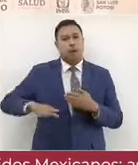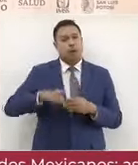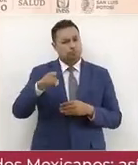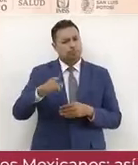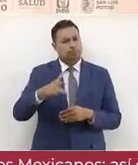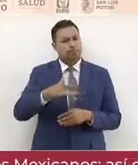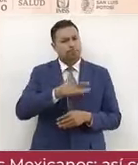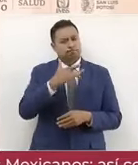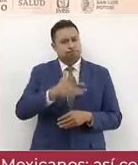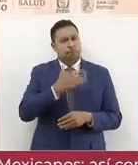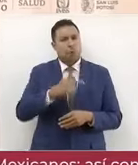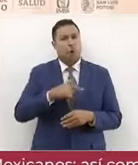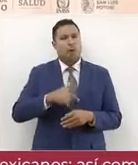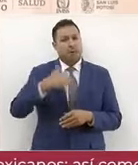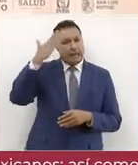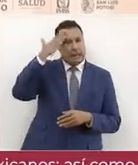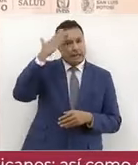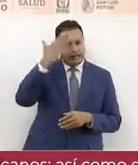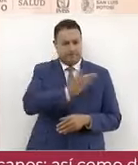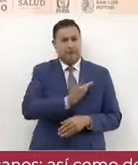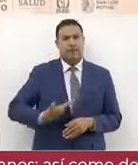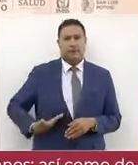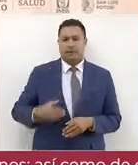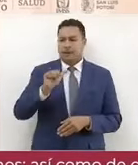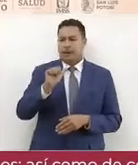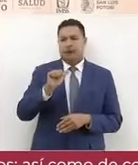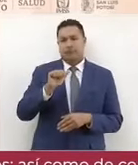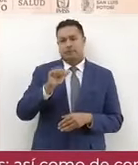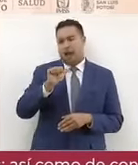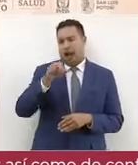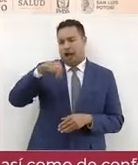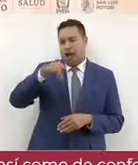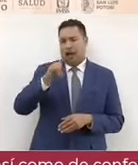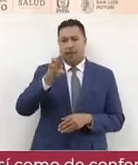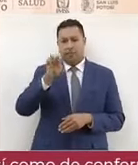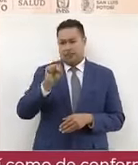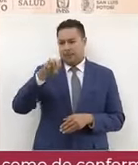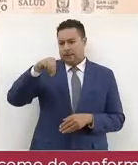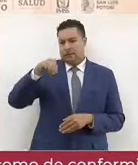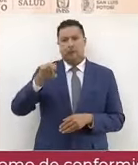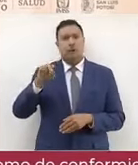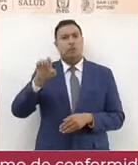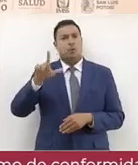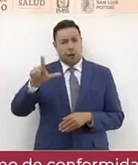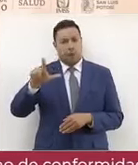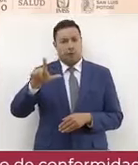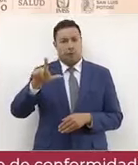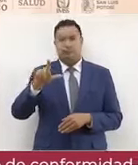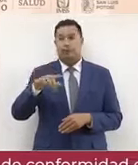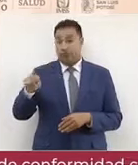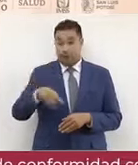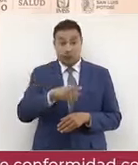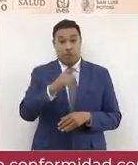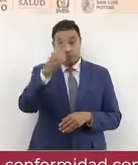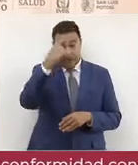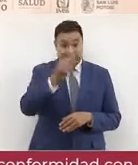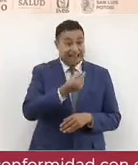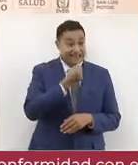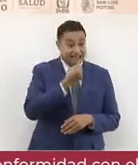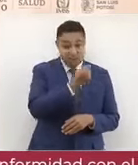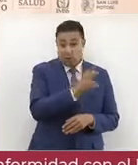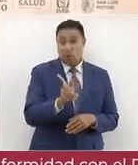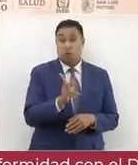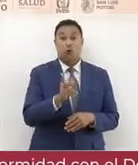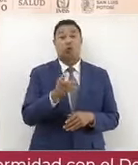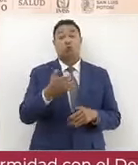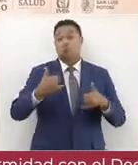como el que encabeza hoy nuestro presidente de la República, Andrés Manuel López Obrador, podría lograr que ningún niño, niña,